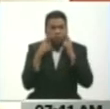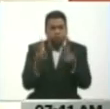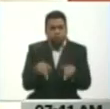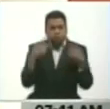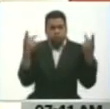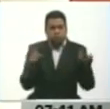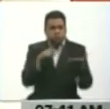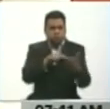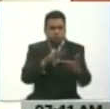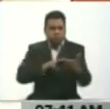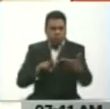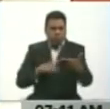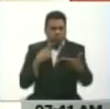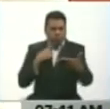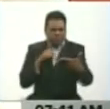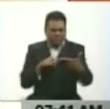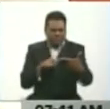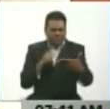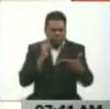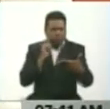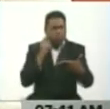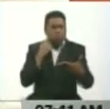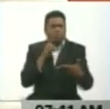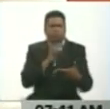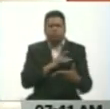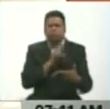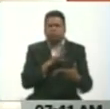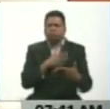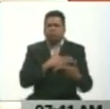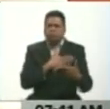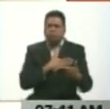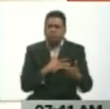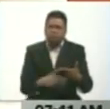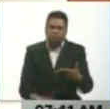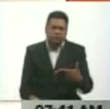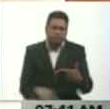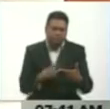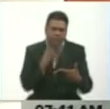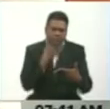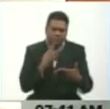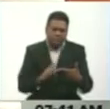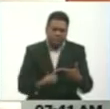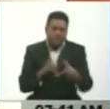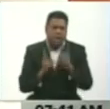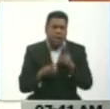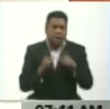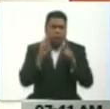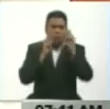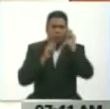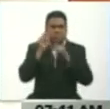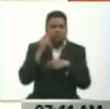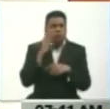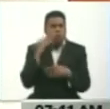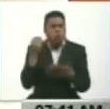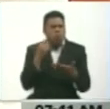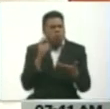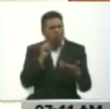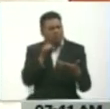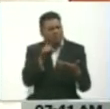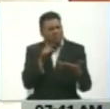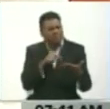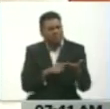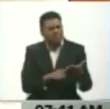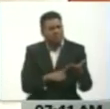ayer, yo lo vi con mucho detenimiento y con mucho dolor, algunas expresiones de la juventud sobre esa muchacha,